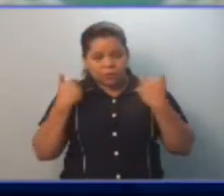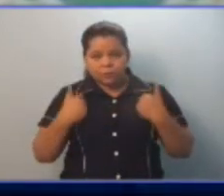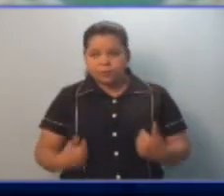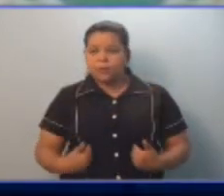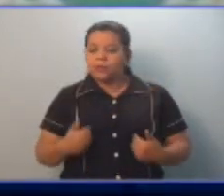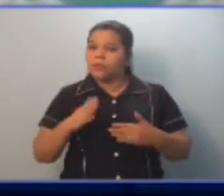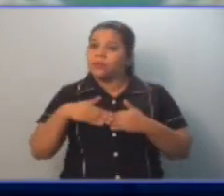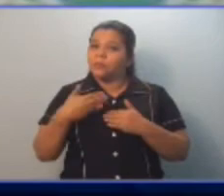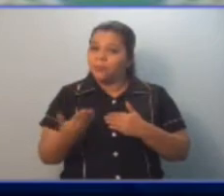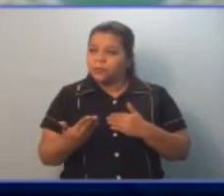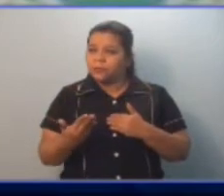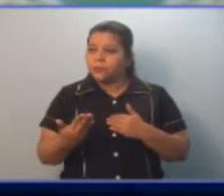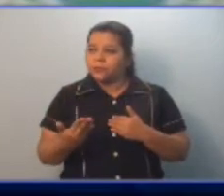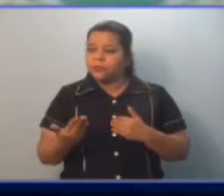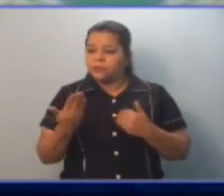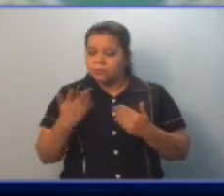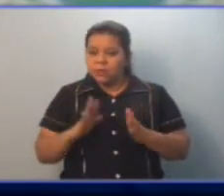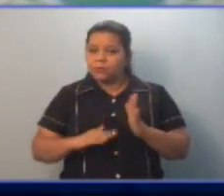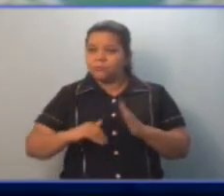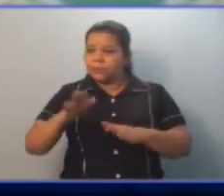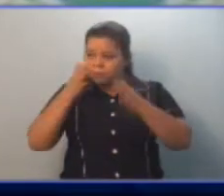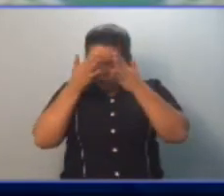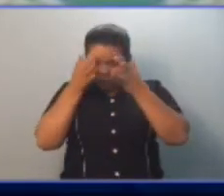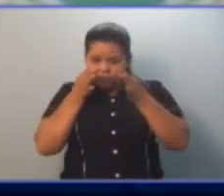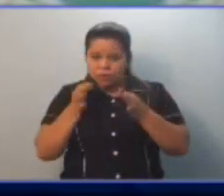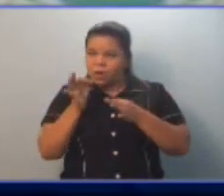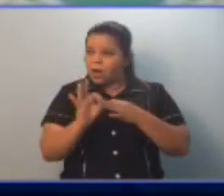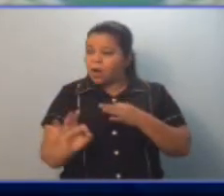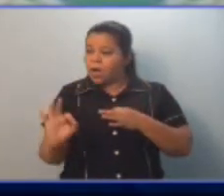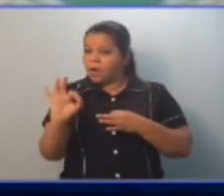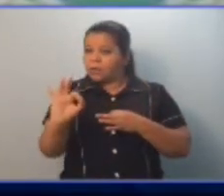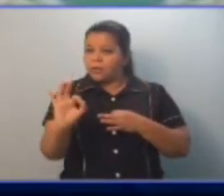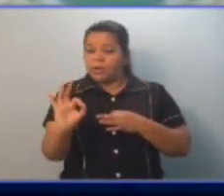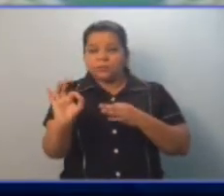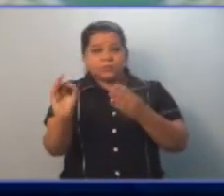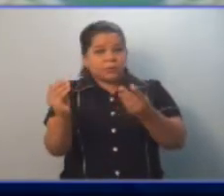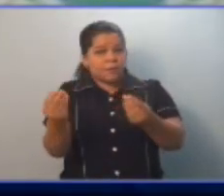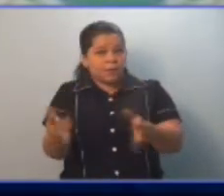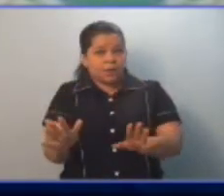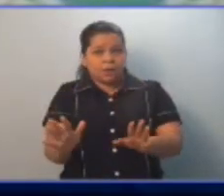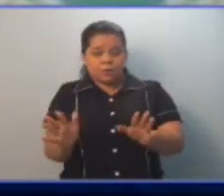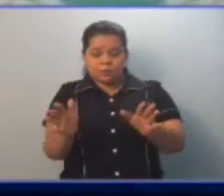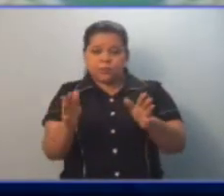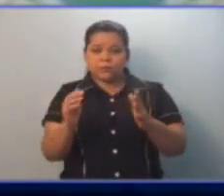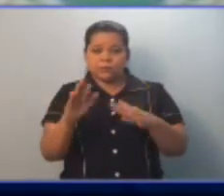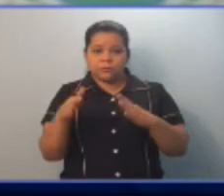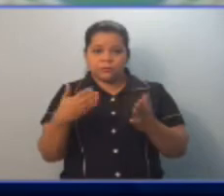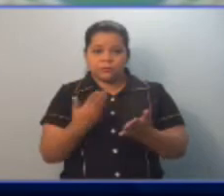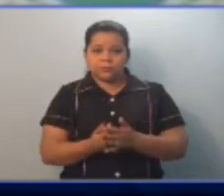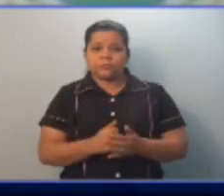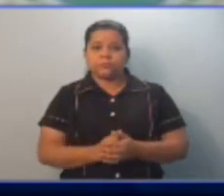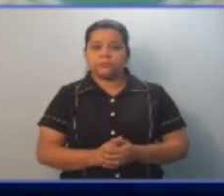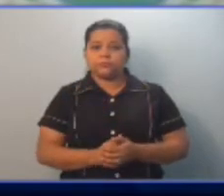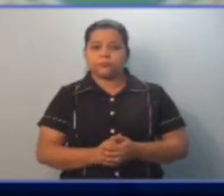una sentencia esa calidad se pierda por la decisión de un